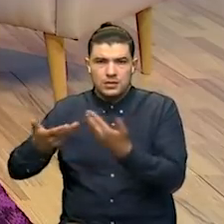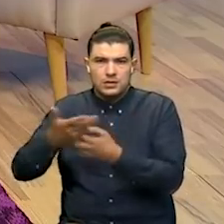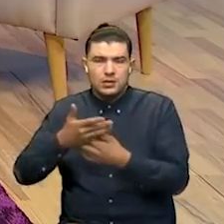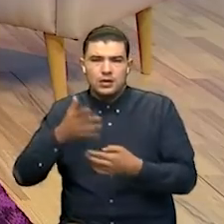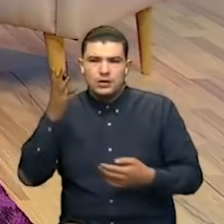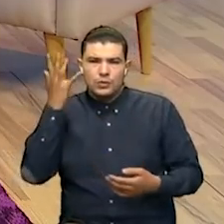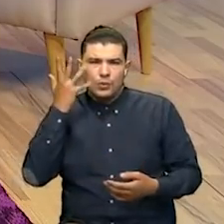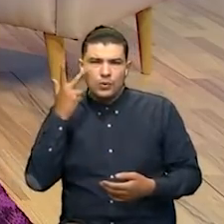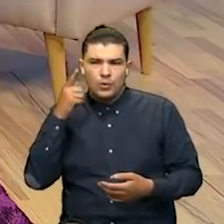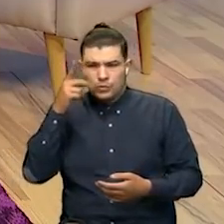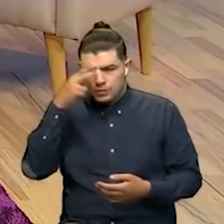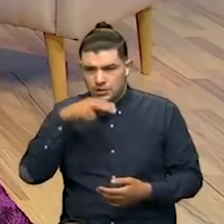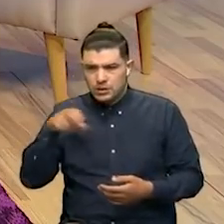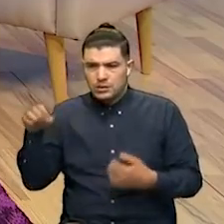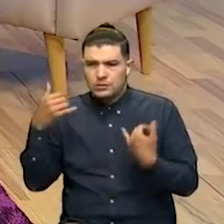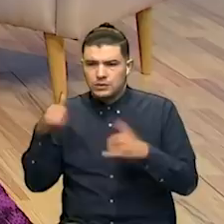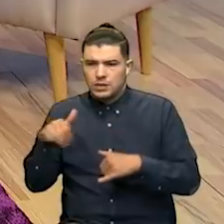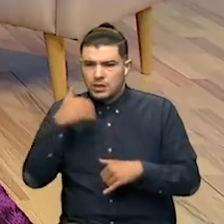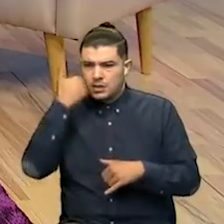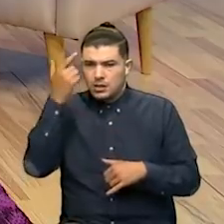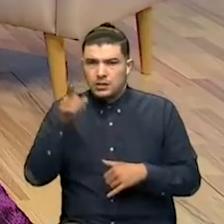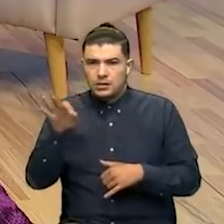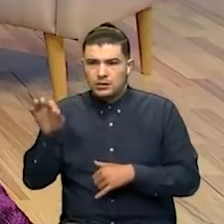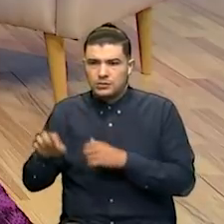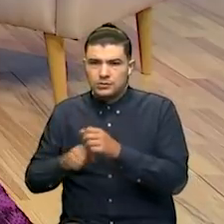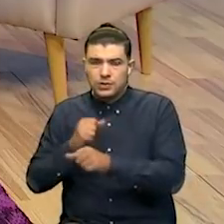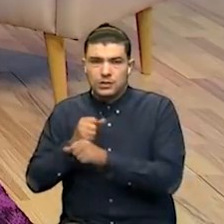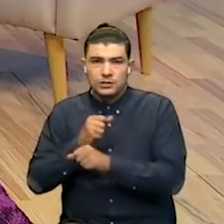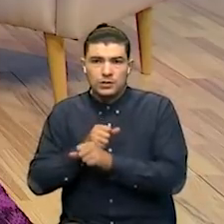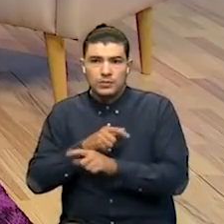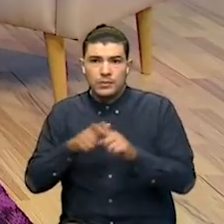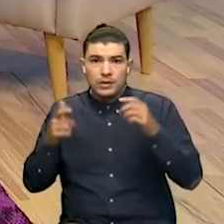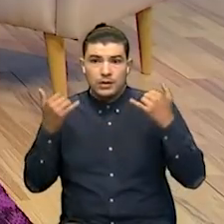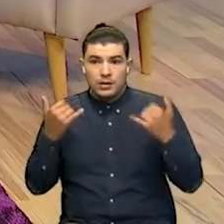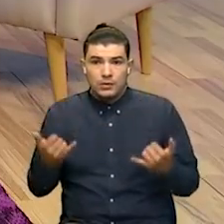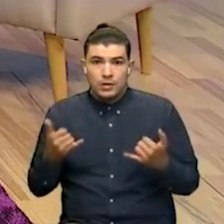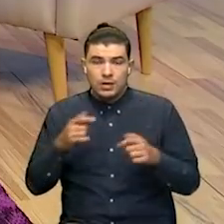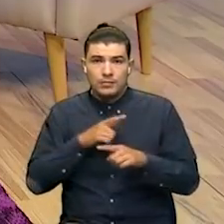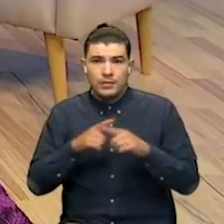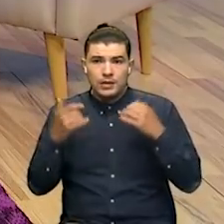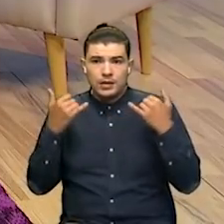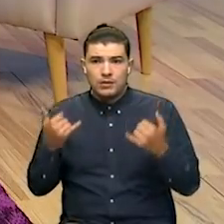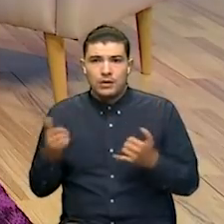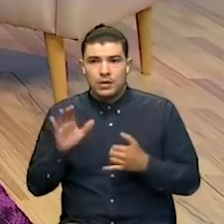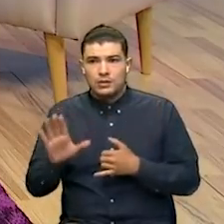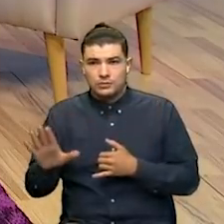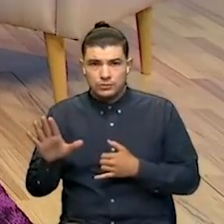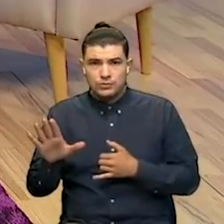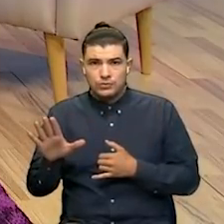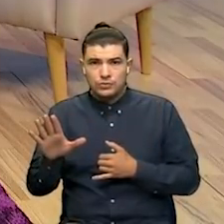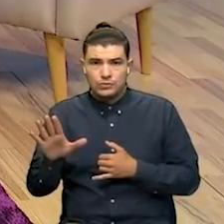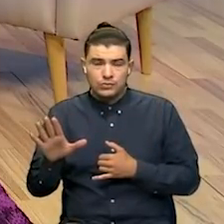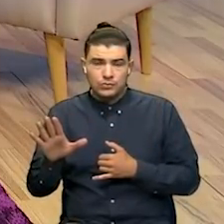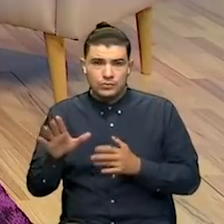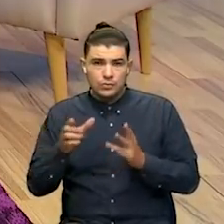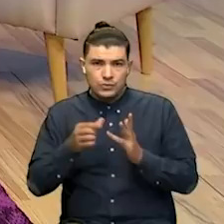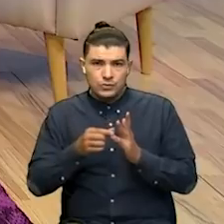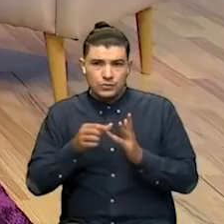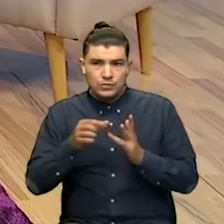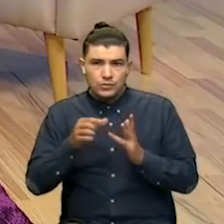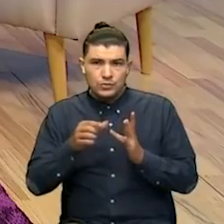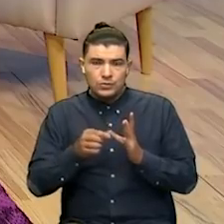los hijos ya son mayores de edad. Y ahorita tiene otra pareja, ya